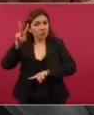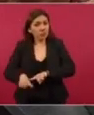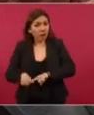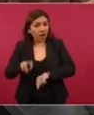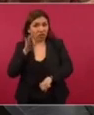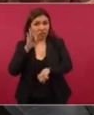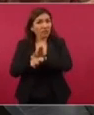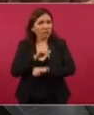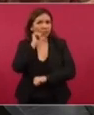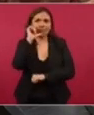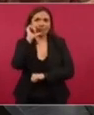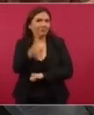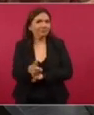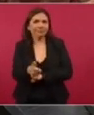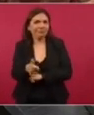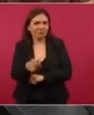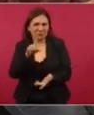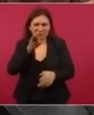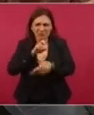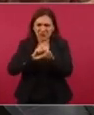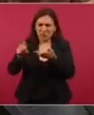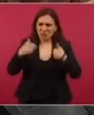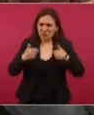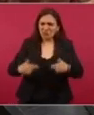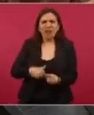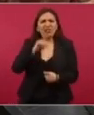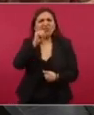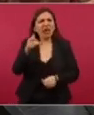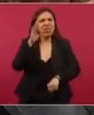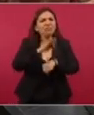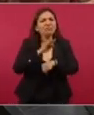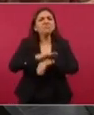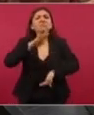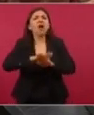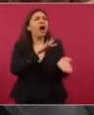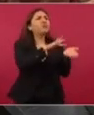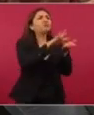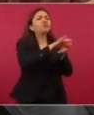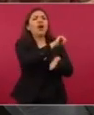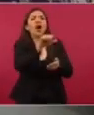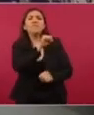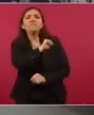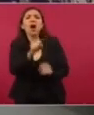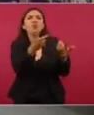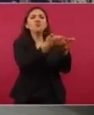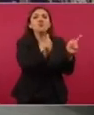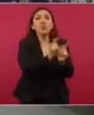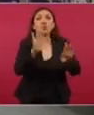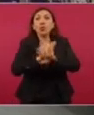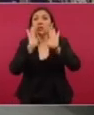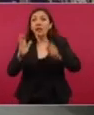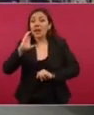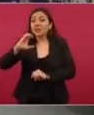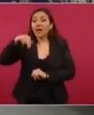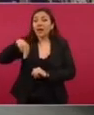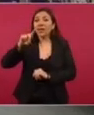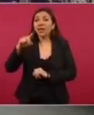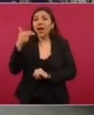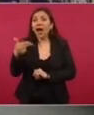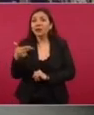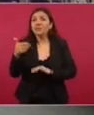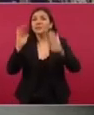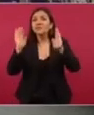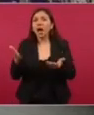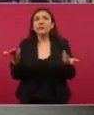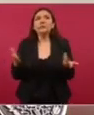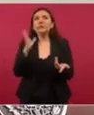defiende los derechos humanos de nadie, siempre actúa en favor de un cártel del crimen organizado? Porque ya hasta la CNDH pues no se